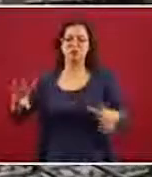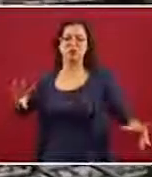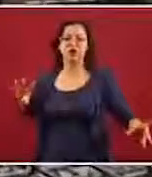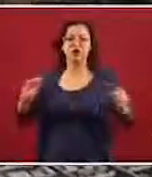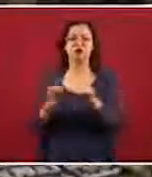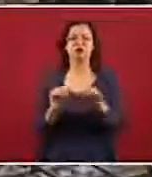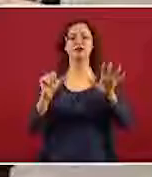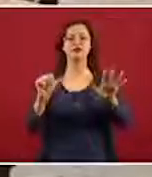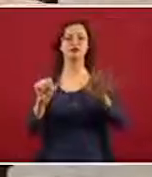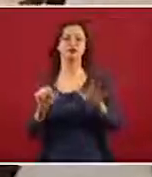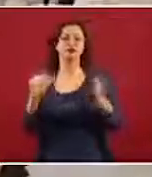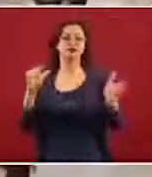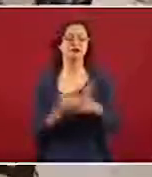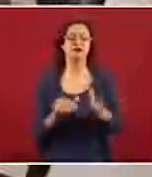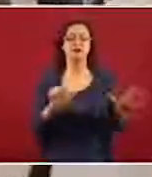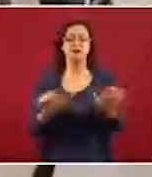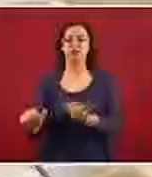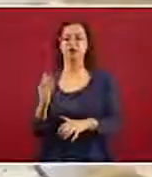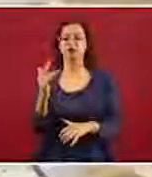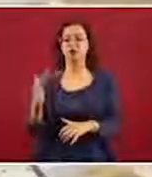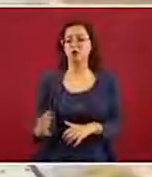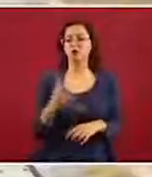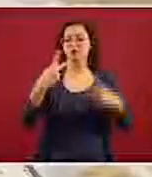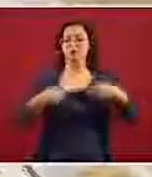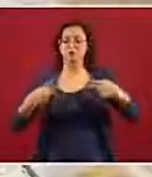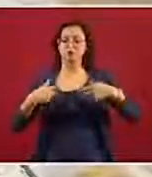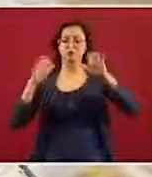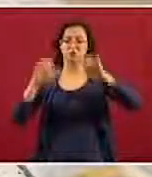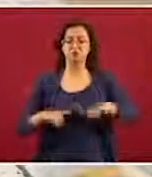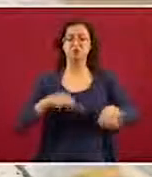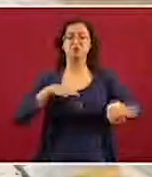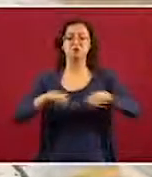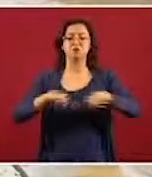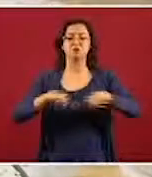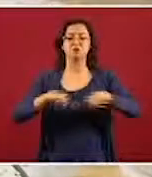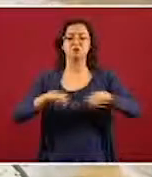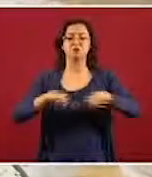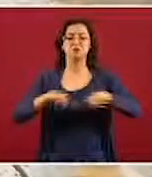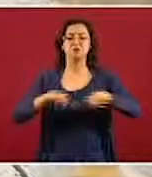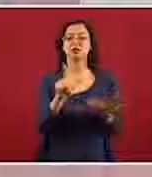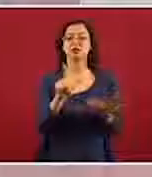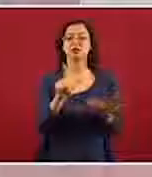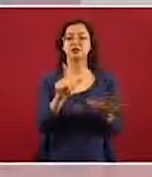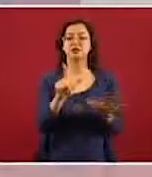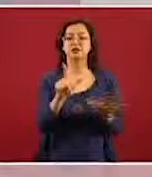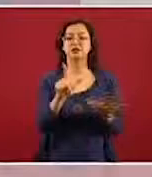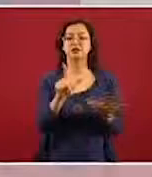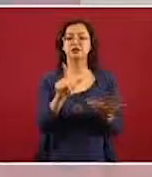16.654 empleos civiles. Faltan 721 días de construcción.